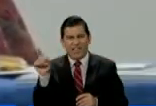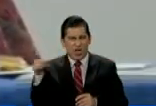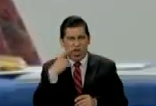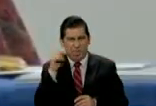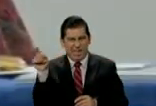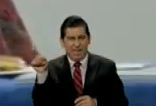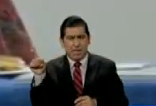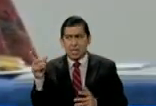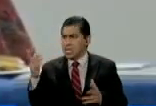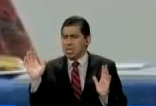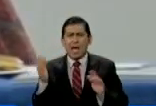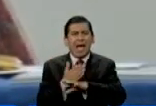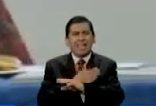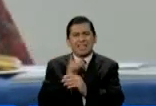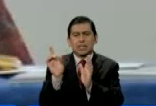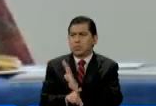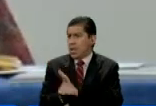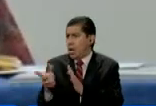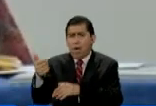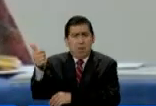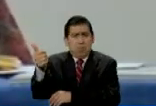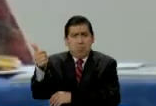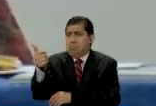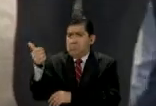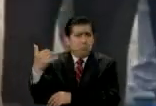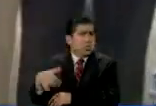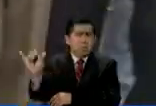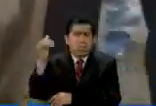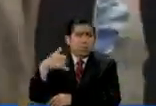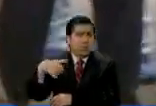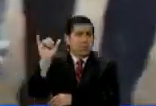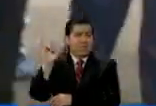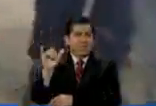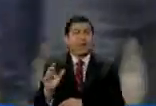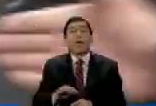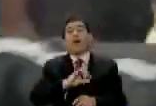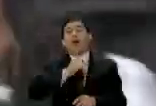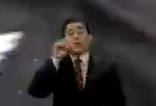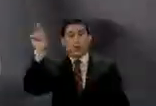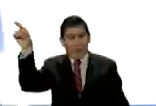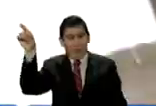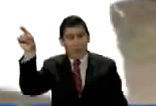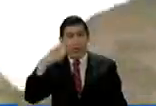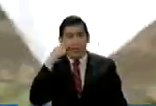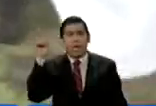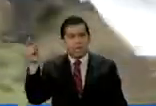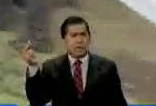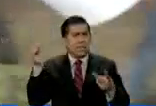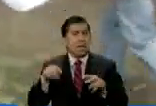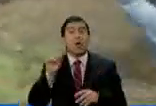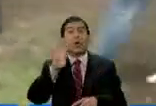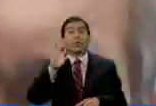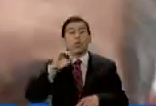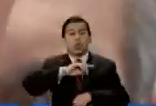Se ha desvirtuado la objeción presentada, cumple con los requisitos legales. El movimiento Unión Ecuatoriana de Washington Pesantes también tiene